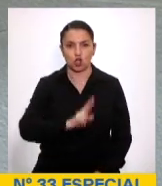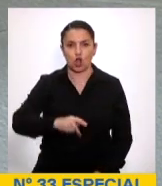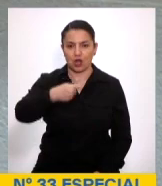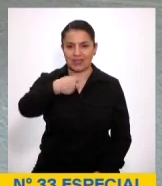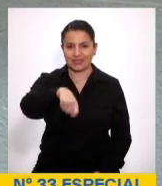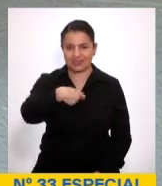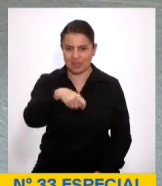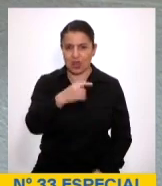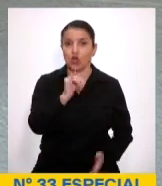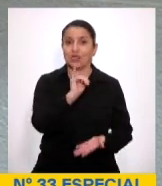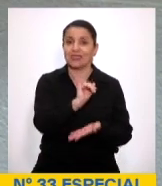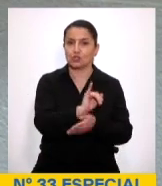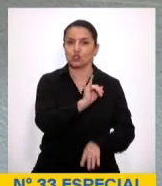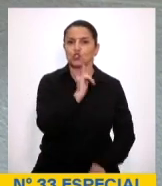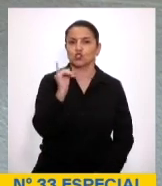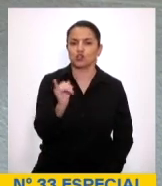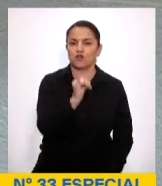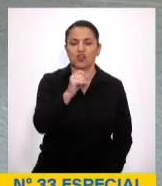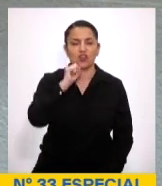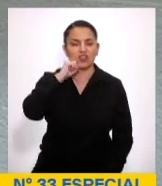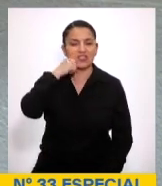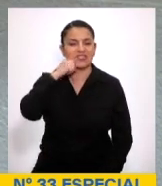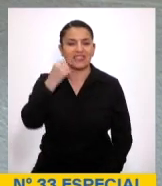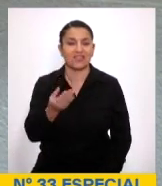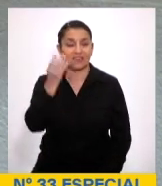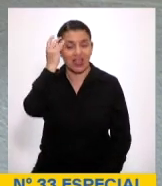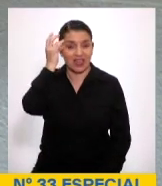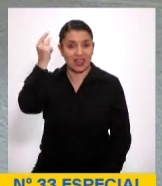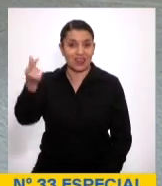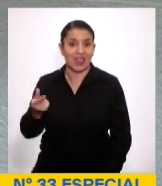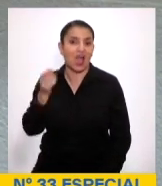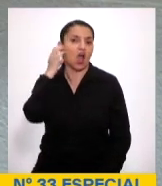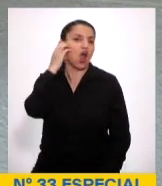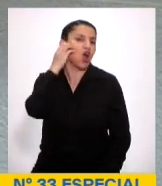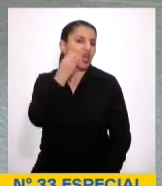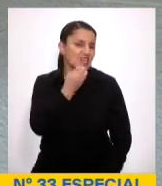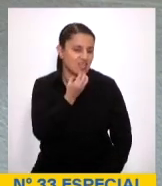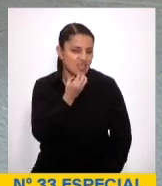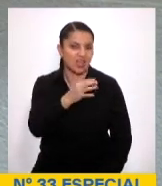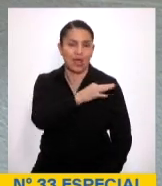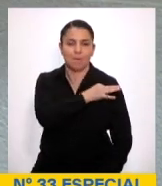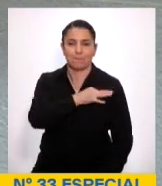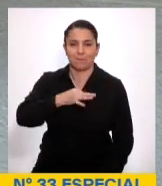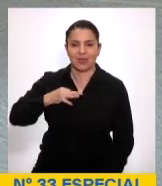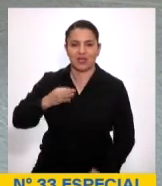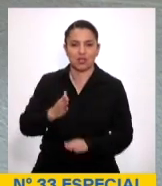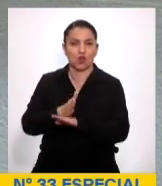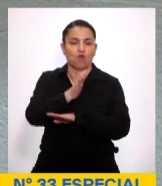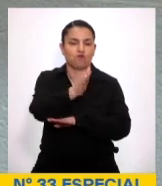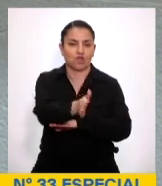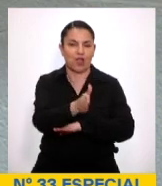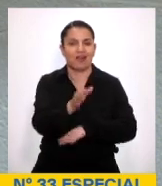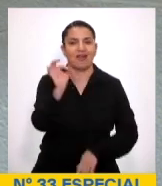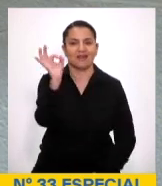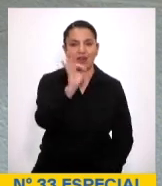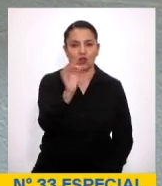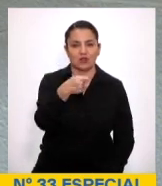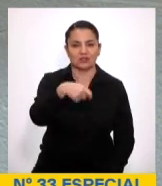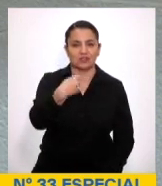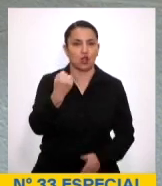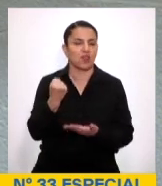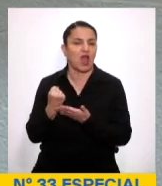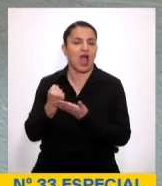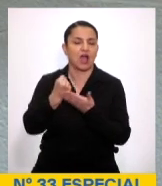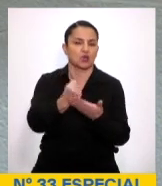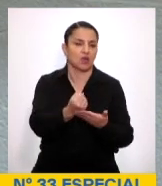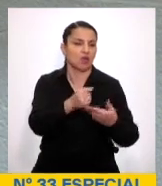órgano soberano fue la iniciativa del propio higins de proponer que los ministros Asis tien a las sesiones del senado a fin de colaborar en